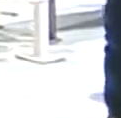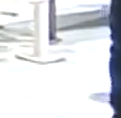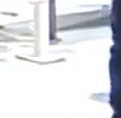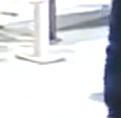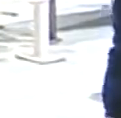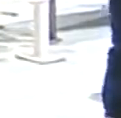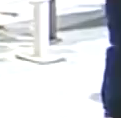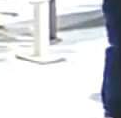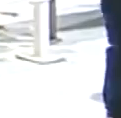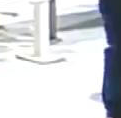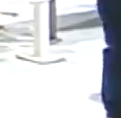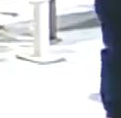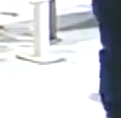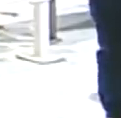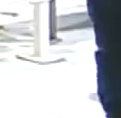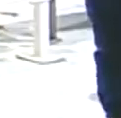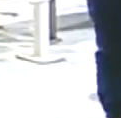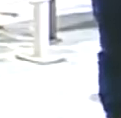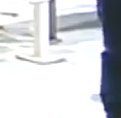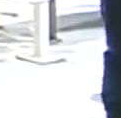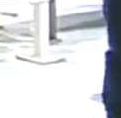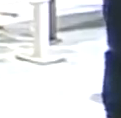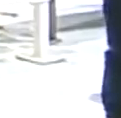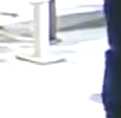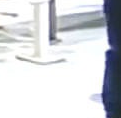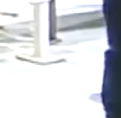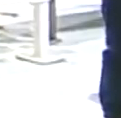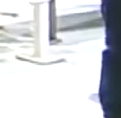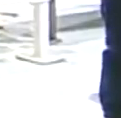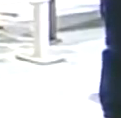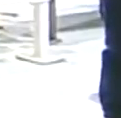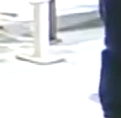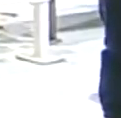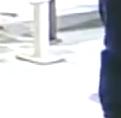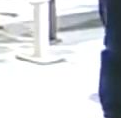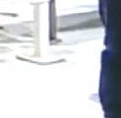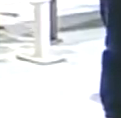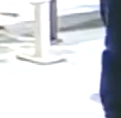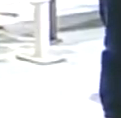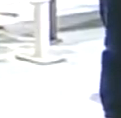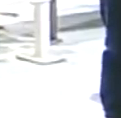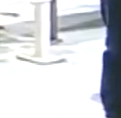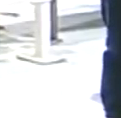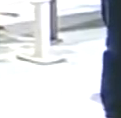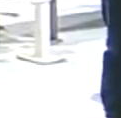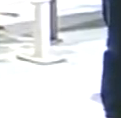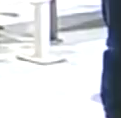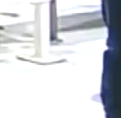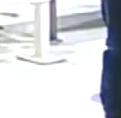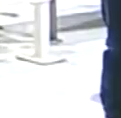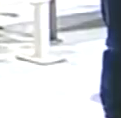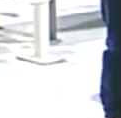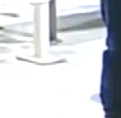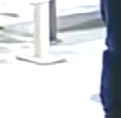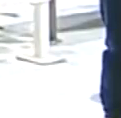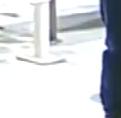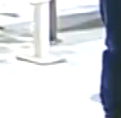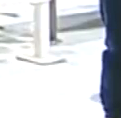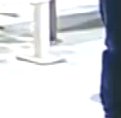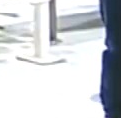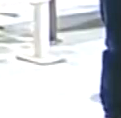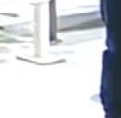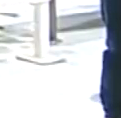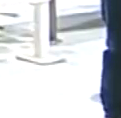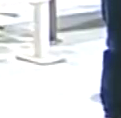Bueno, un saludo a toda Venezuela. Estamos hoy miércoles de